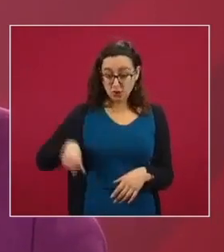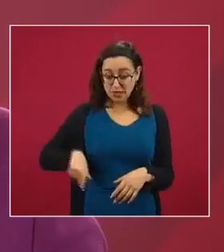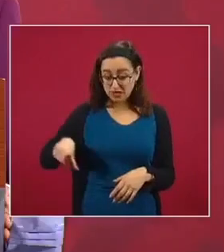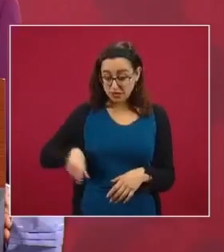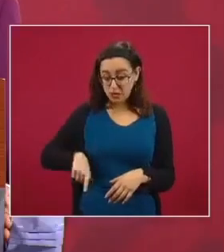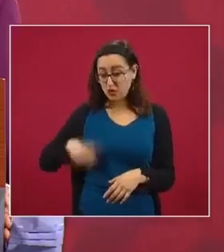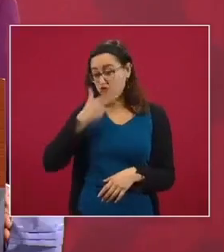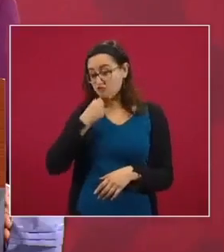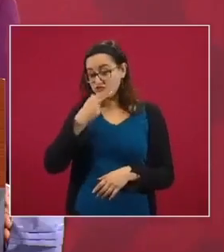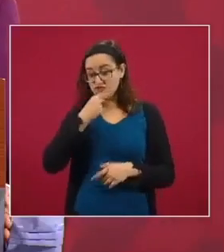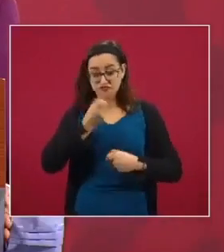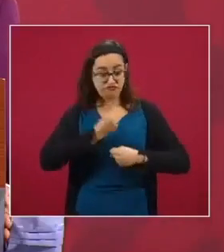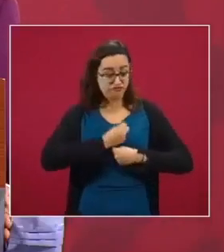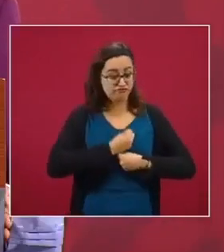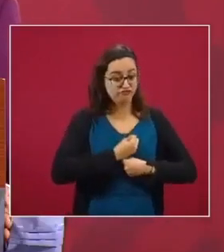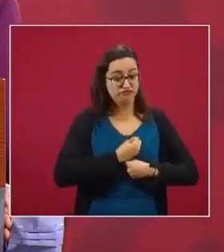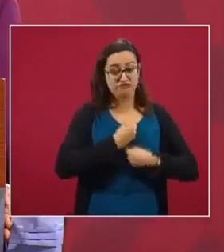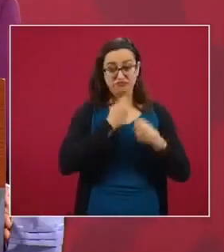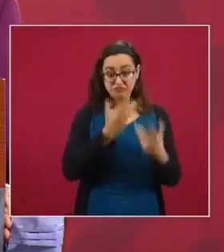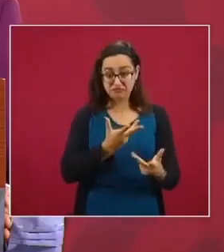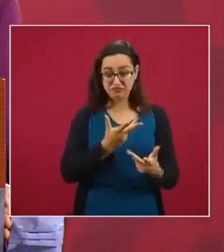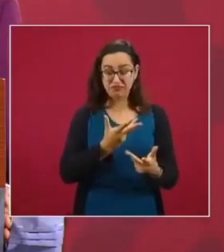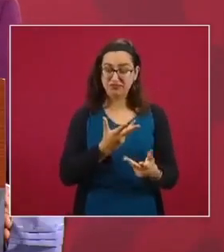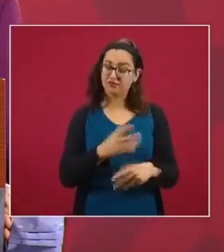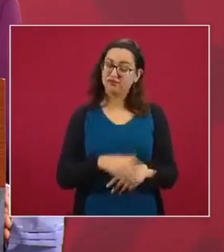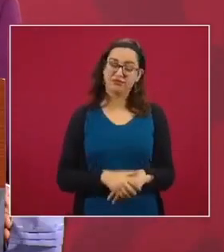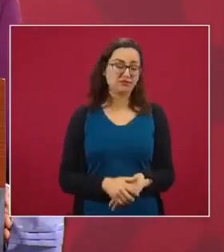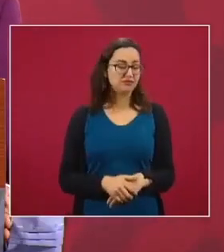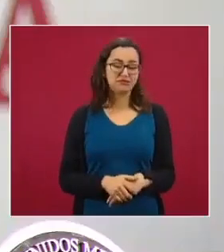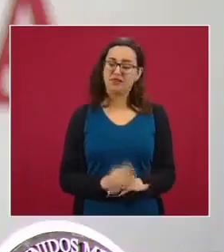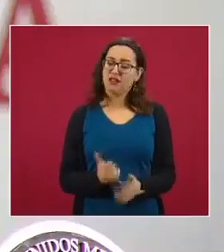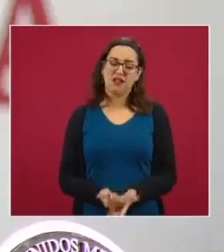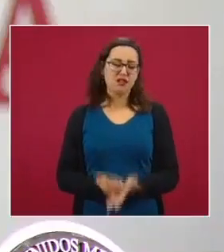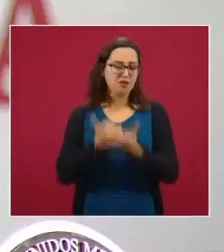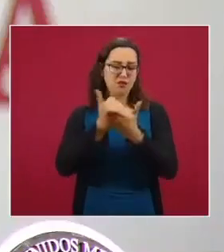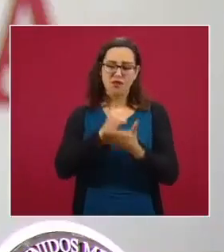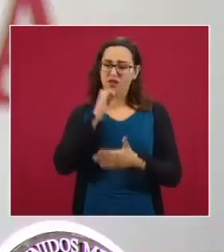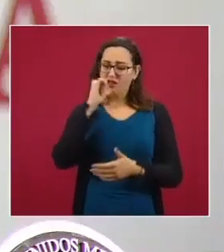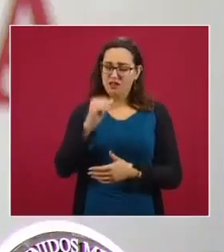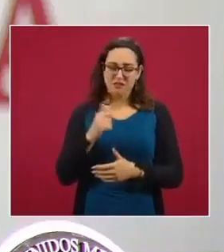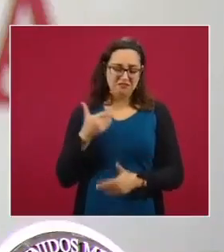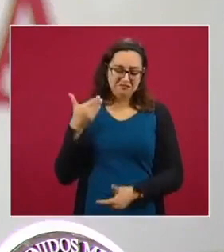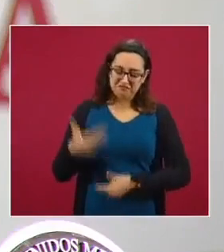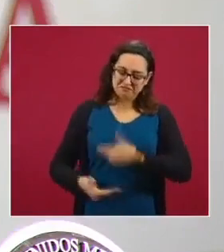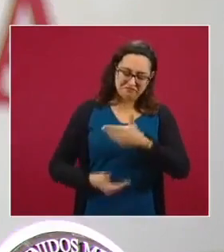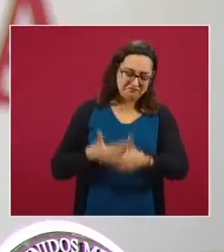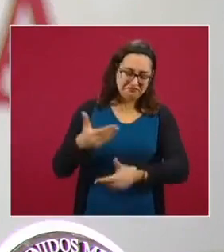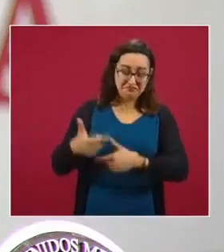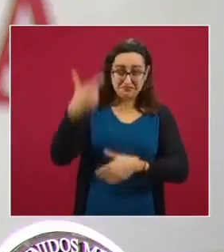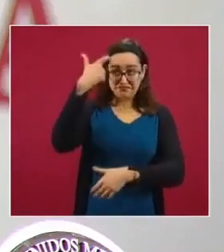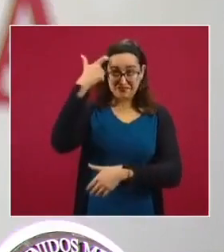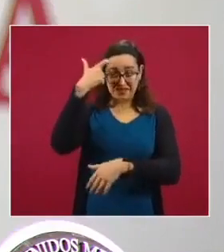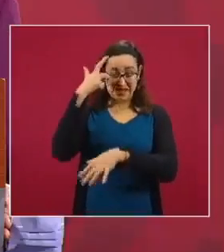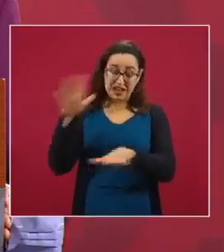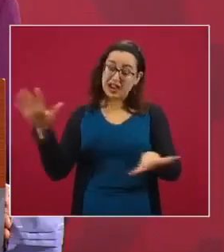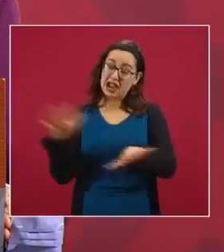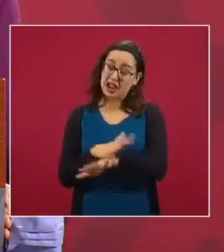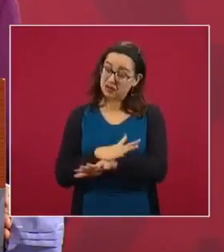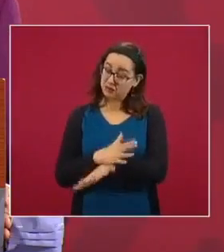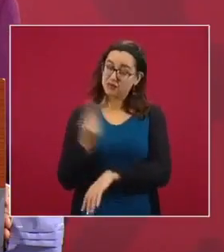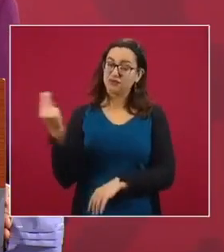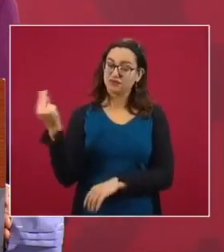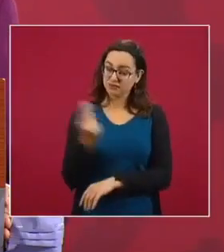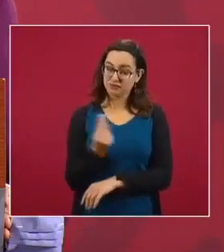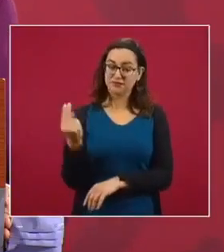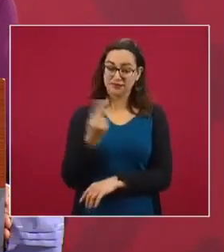y de expresiones a nada pueden abonar para ir caminando en un cambio de mentalidad y en un